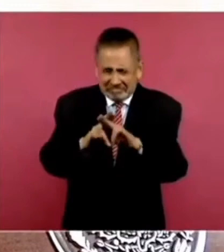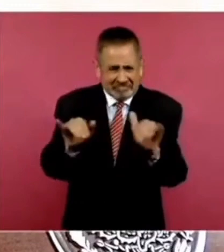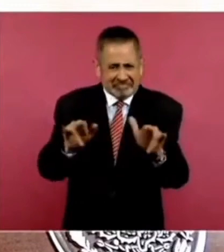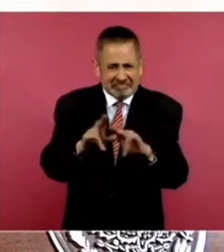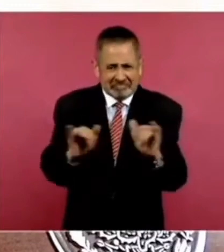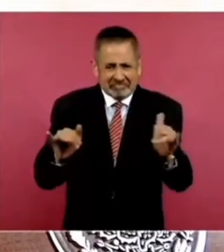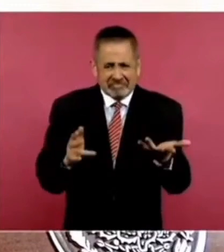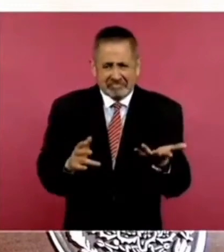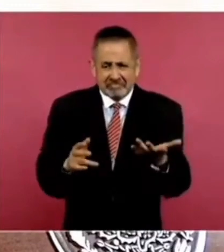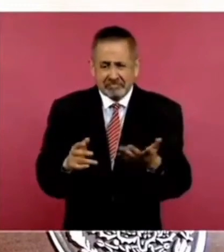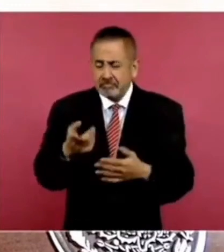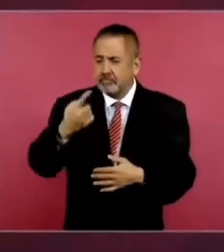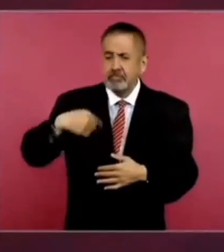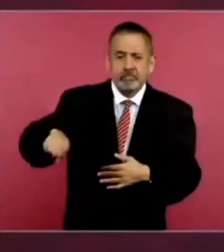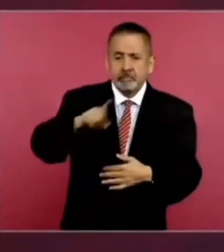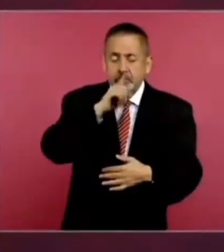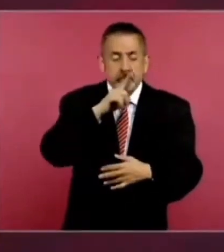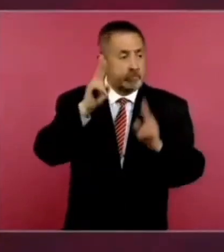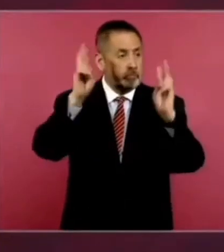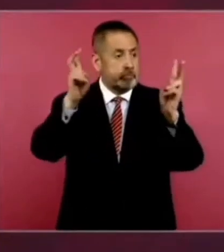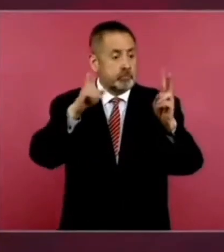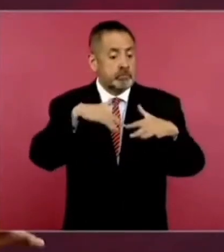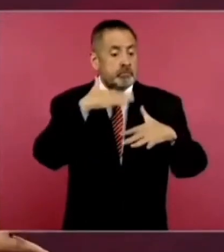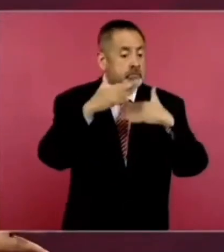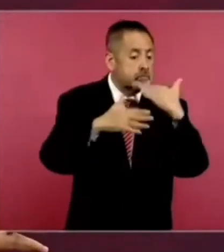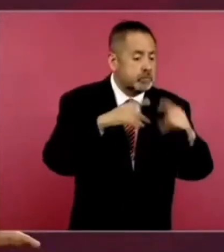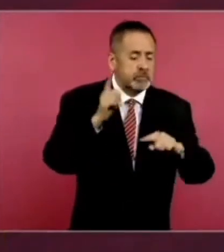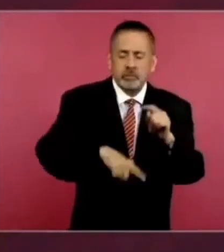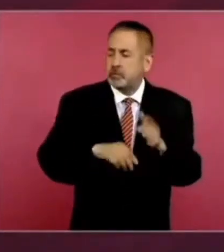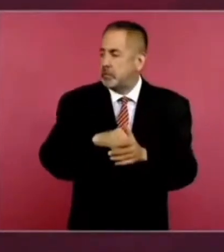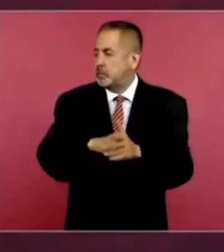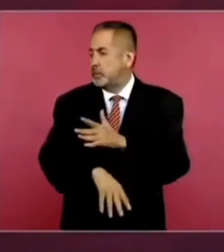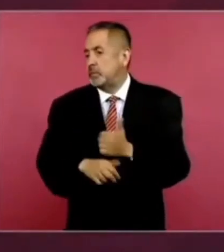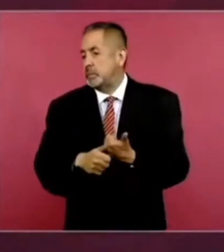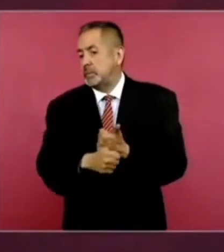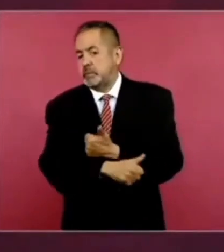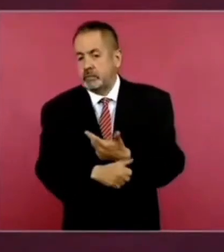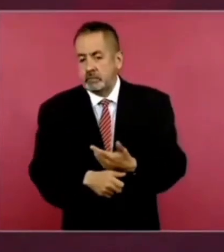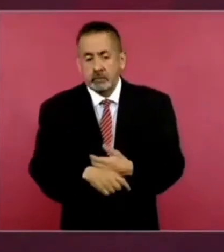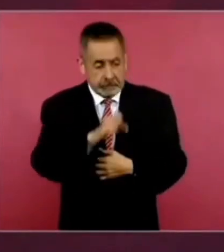Era un tema vedado en los medios de información.